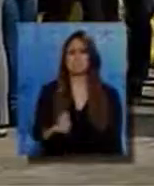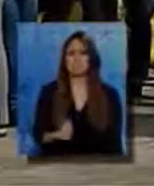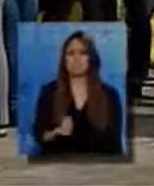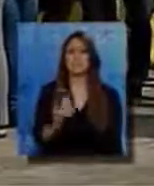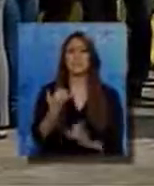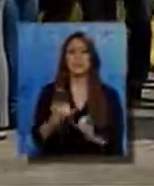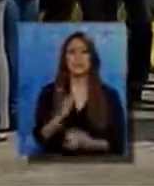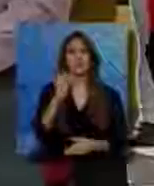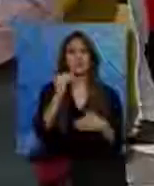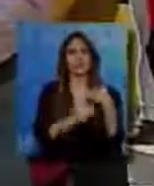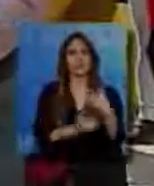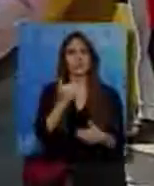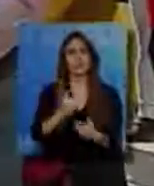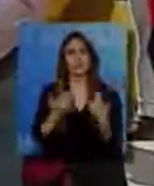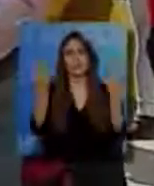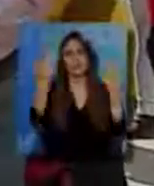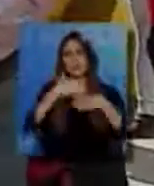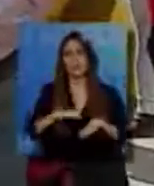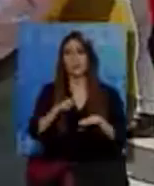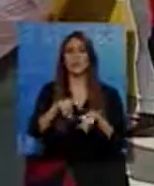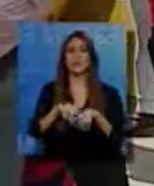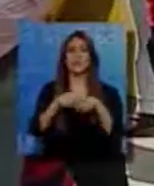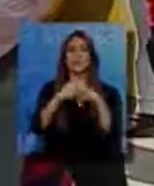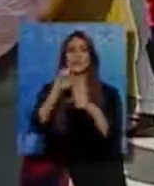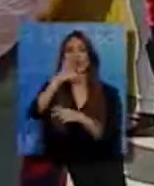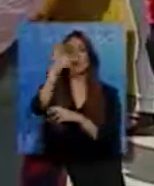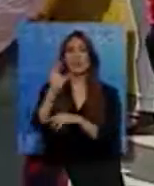proceso de transición finalizará con el régimen Costa